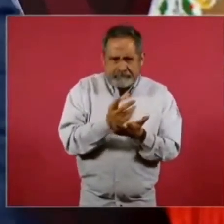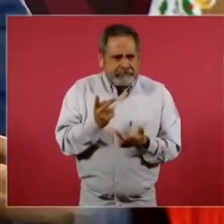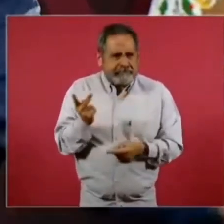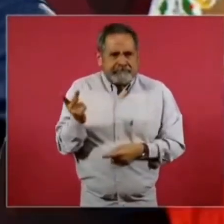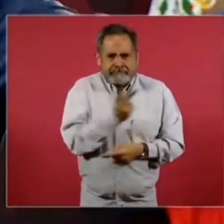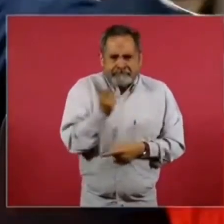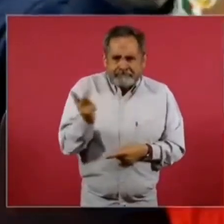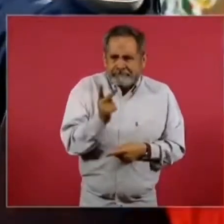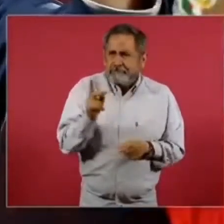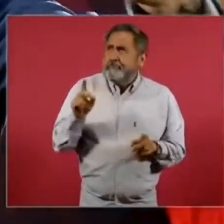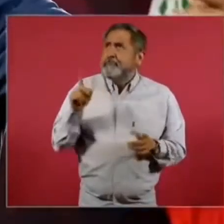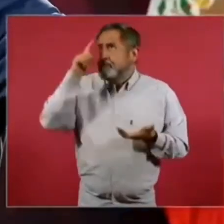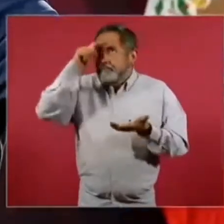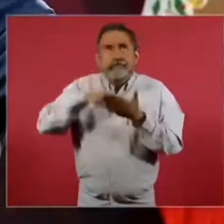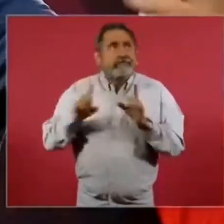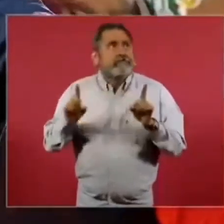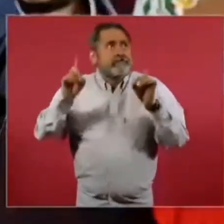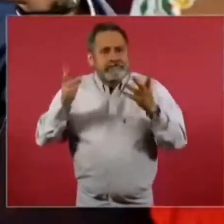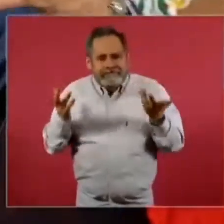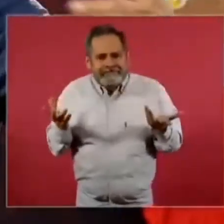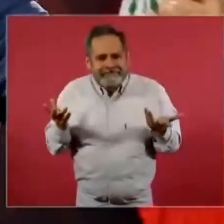a ver